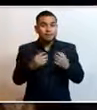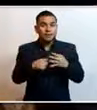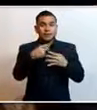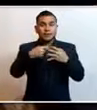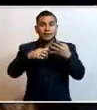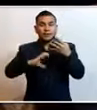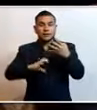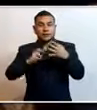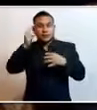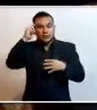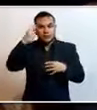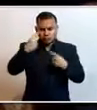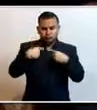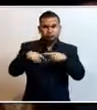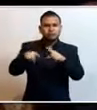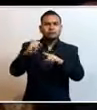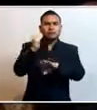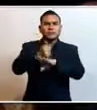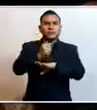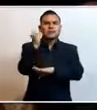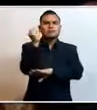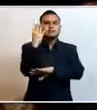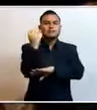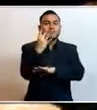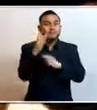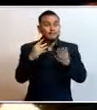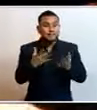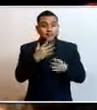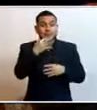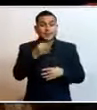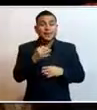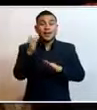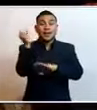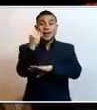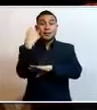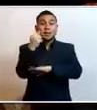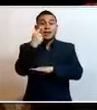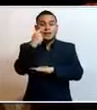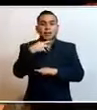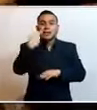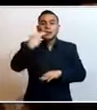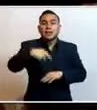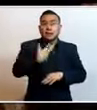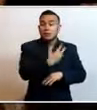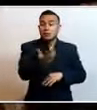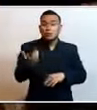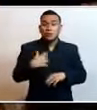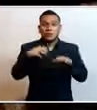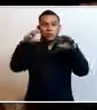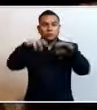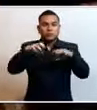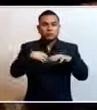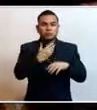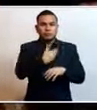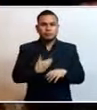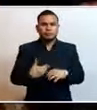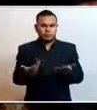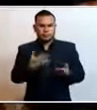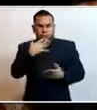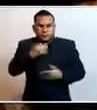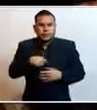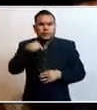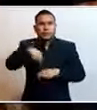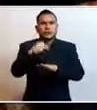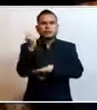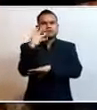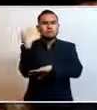emergencia, no la han declarado inconstitucional todavía. Pero la emergencia aquí está. Y la gente dice, el presidente tiene razón, estamos en emergencia,